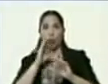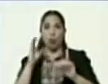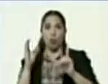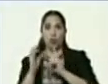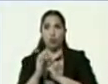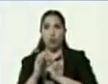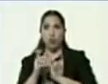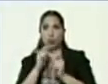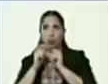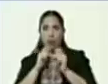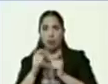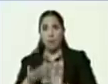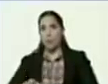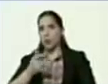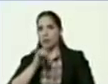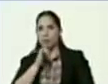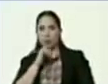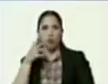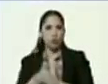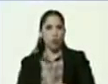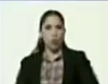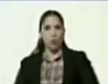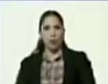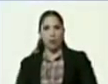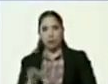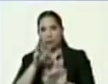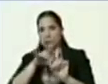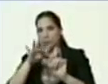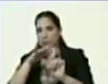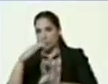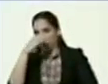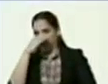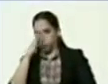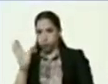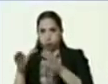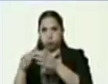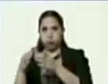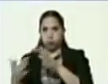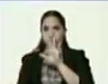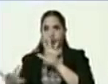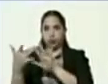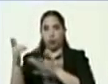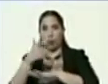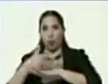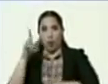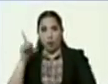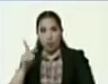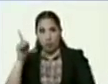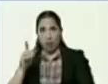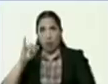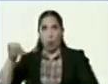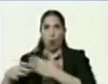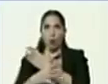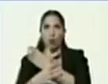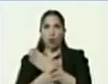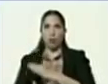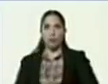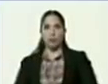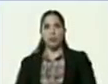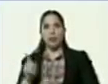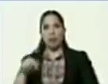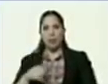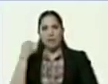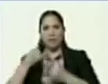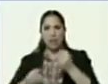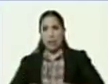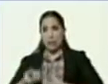quien daba importante información acerca de la trama paramilitar los rastrojos vinculadas con el diputado de la ultraderecha Juan Guaidó y que tenía como